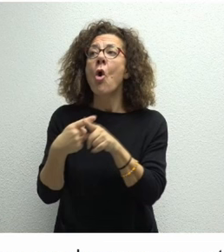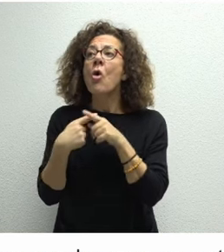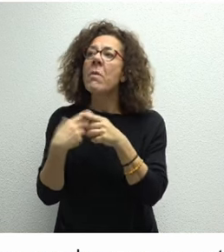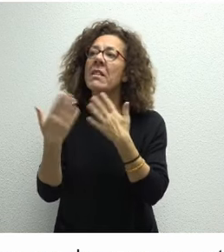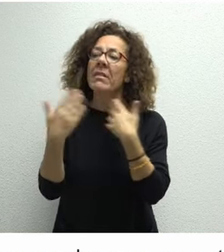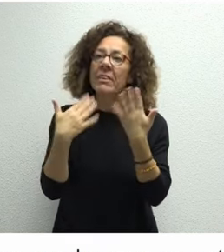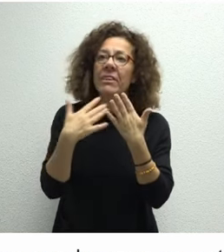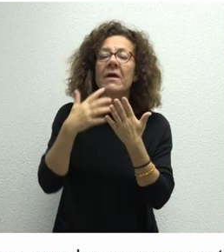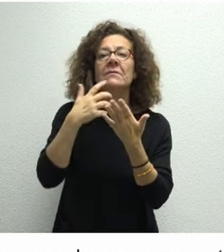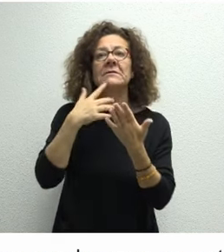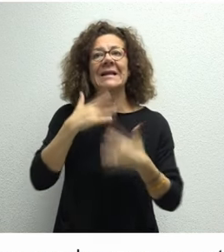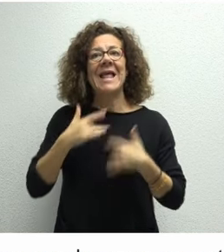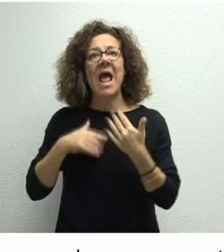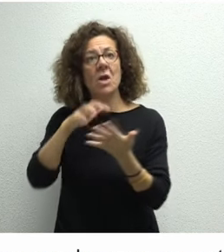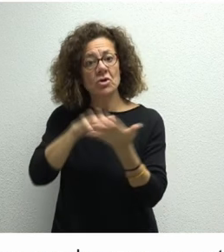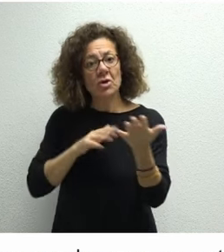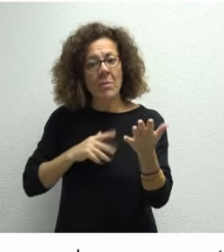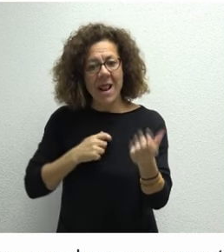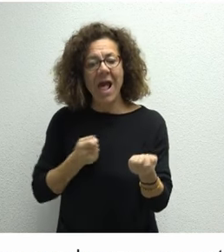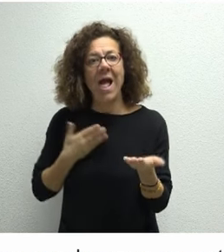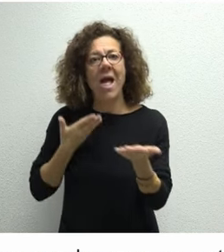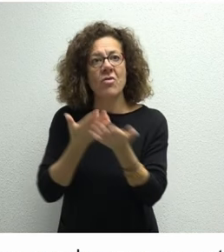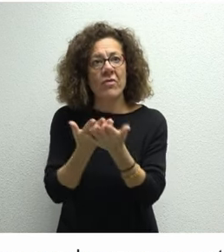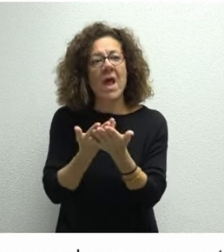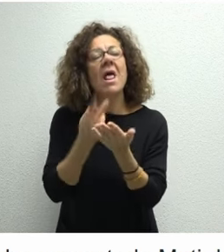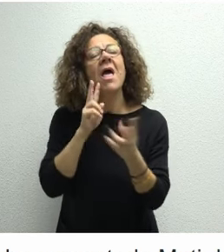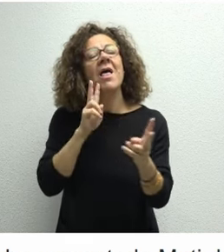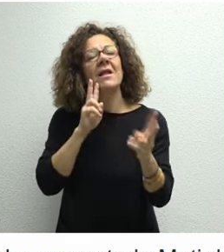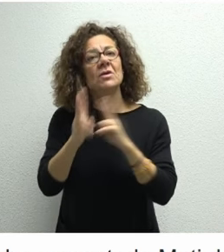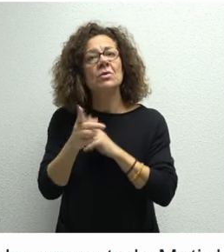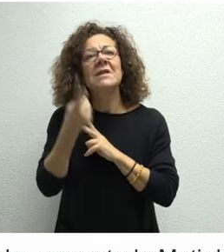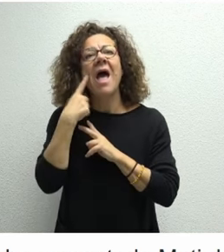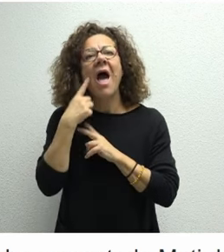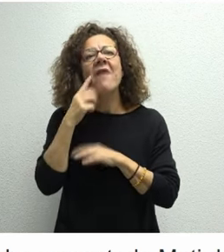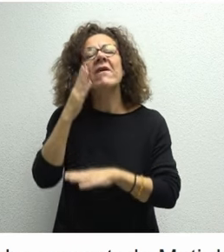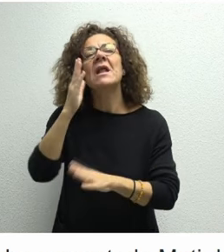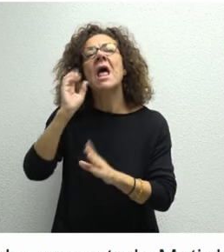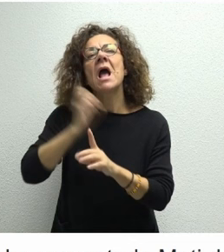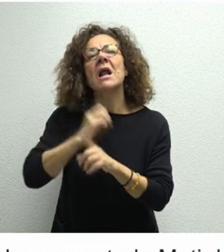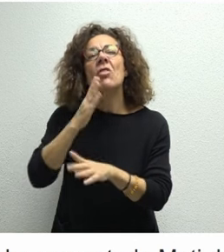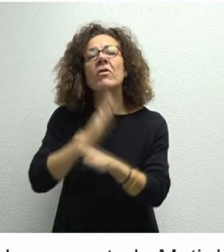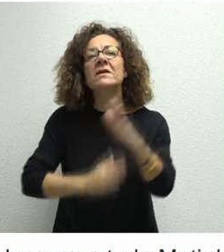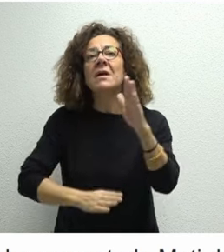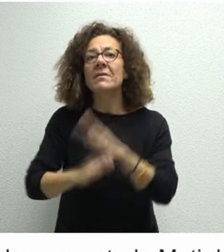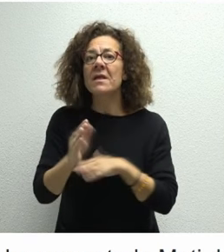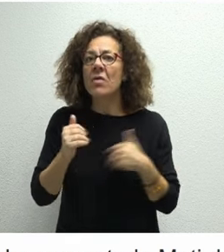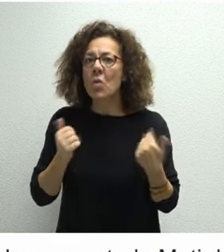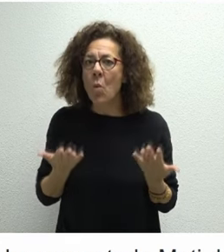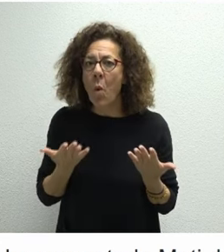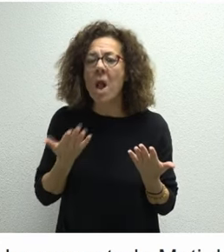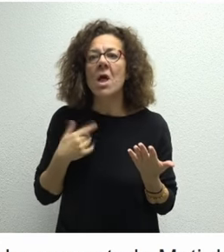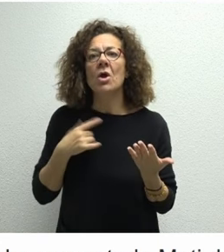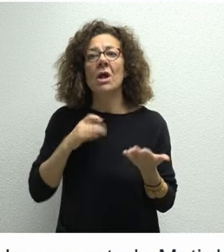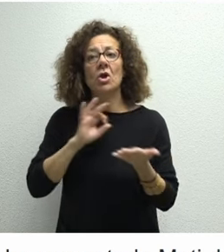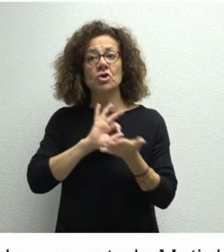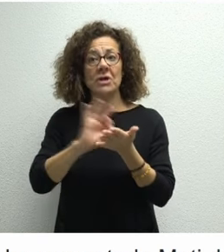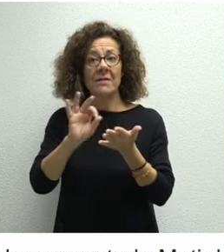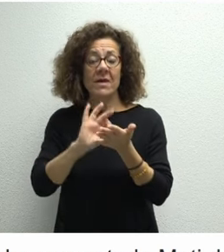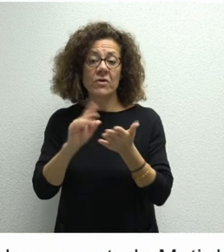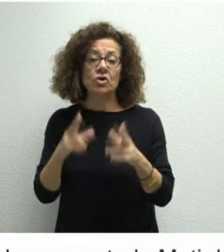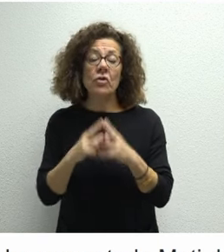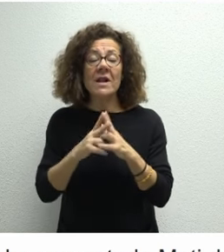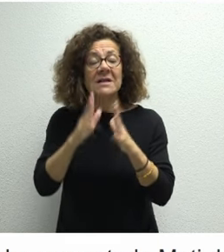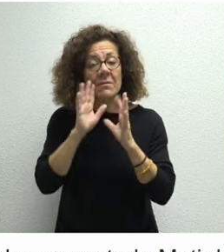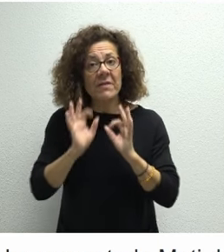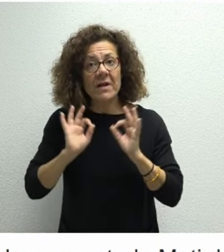diagnósticas para dar una respuesta también se revisa el grado de discapacidad por los servicios sociales especializados servicios sociales